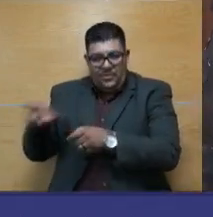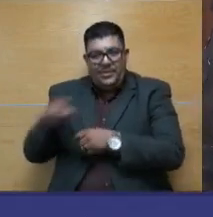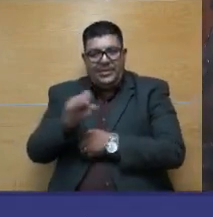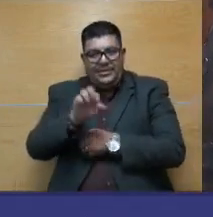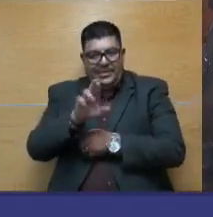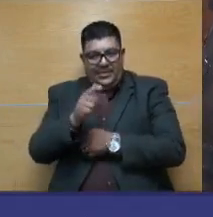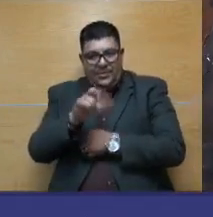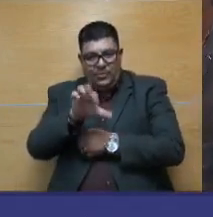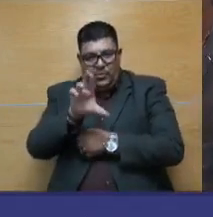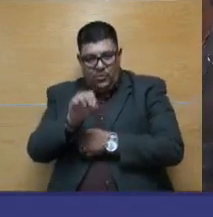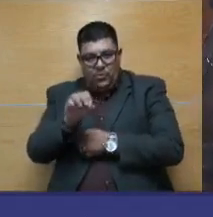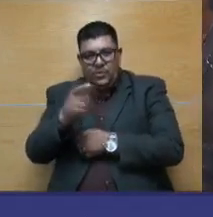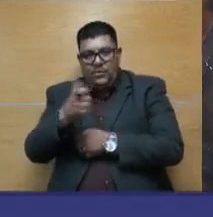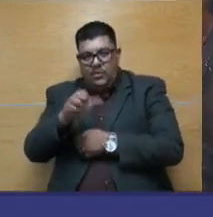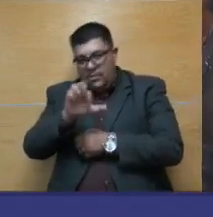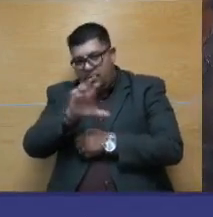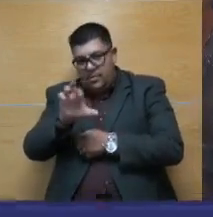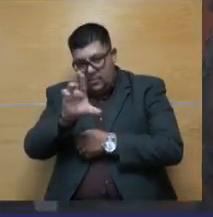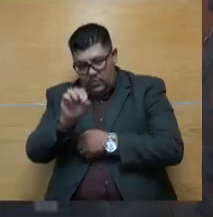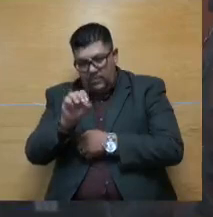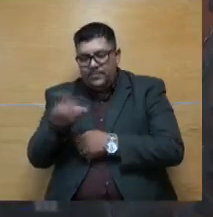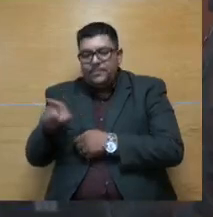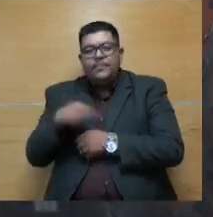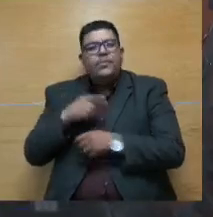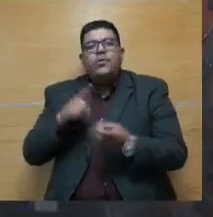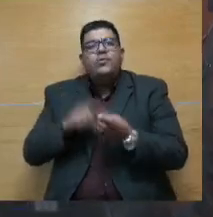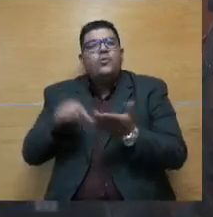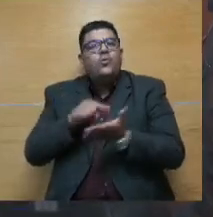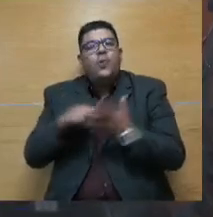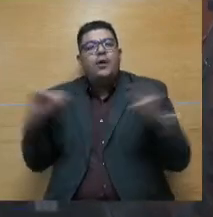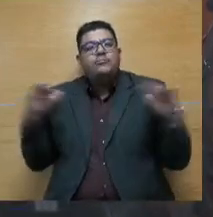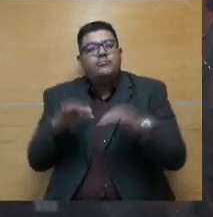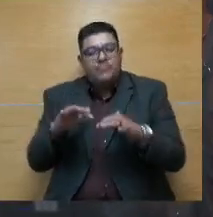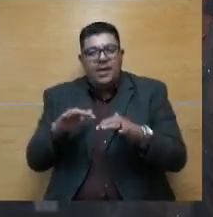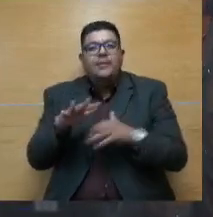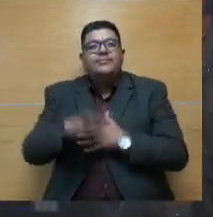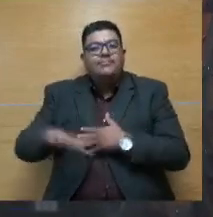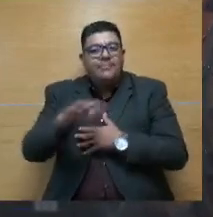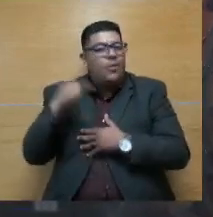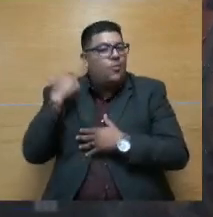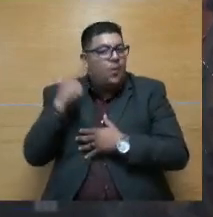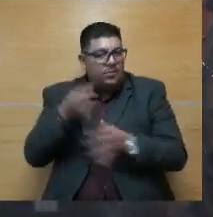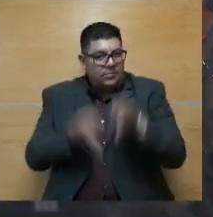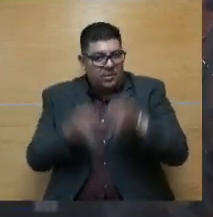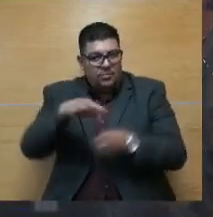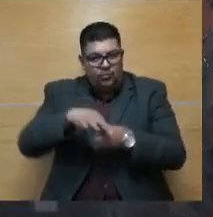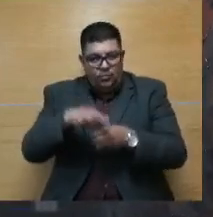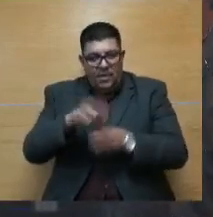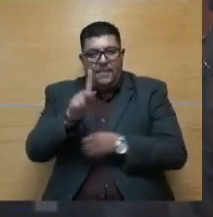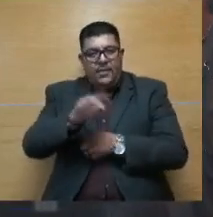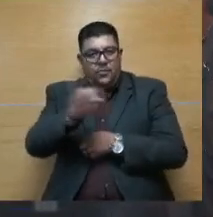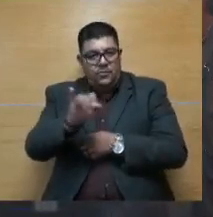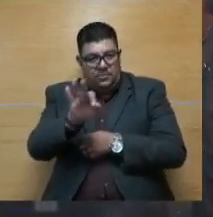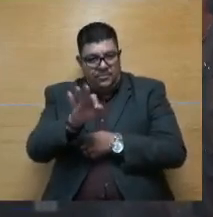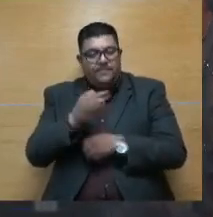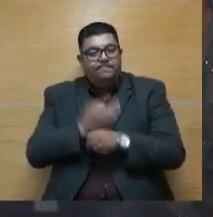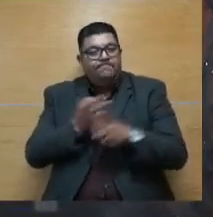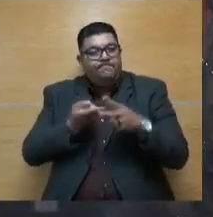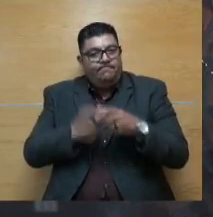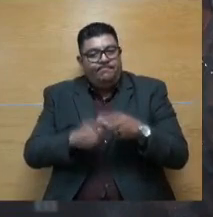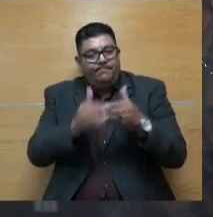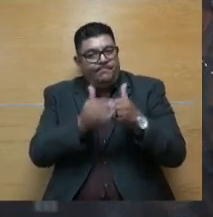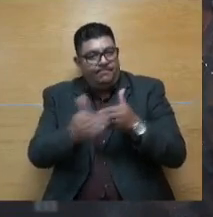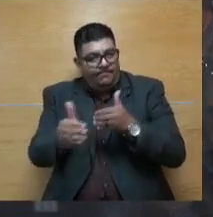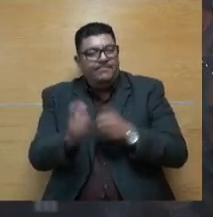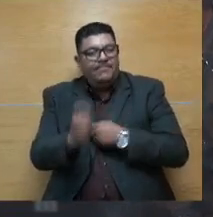Olvera nos encontramos en vivo desde el pleno de la sala regional Guadalajara del tribunal electoral del poder judicial de la federación